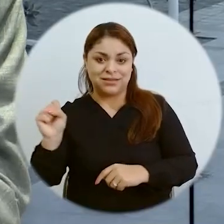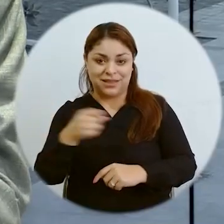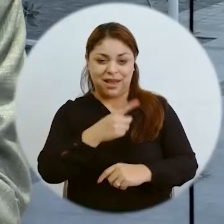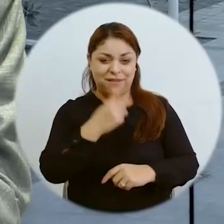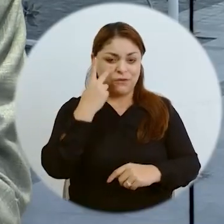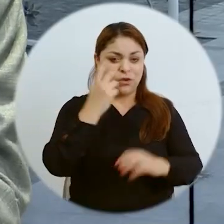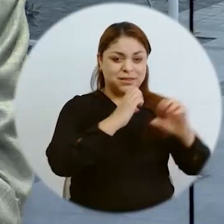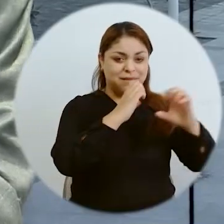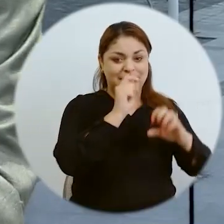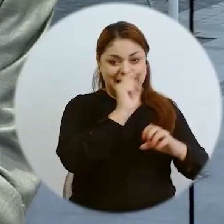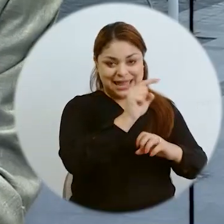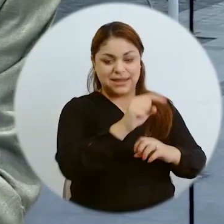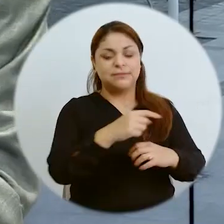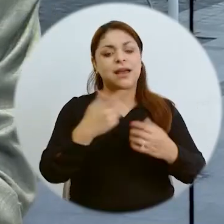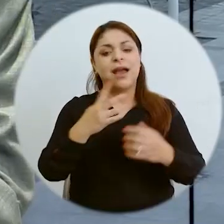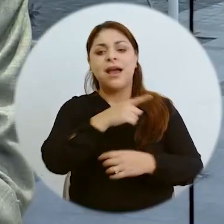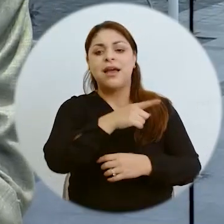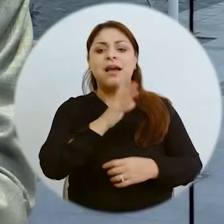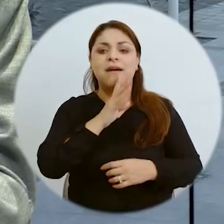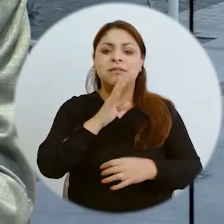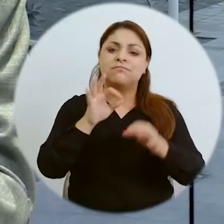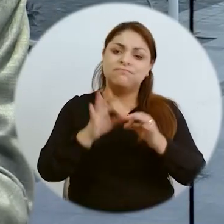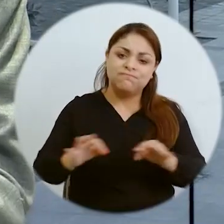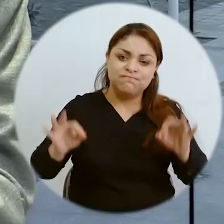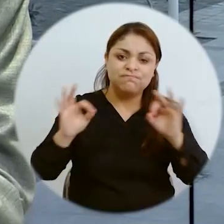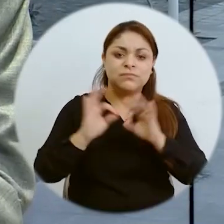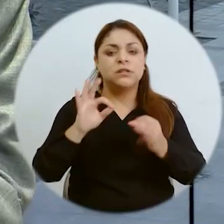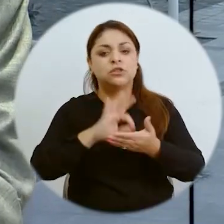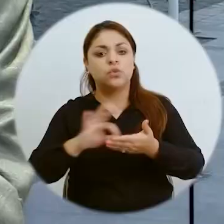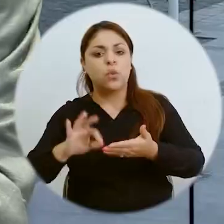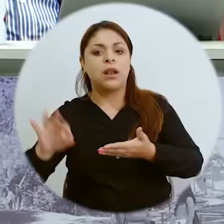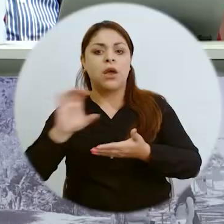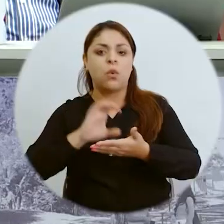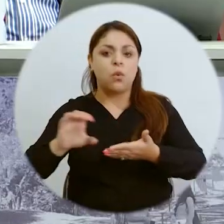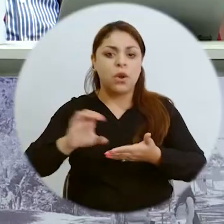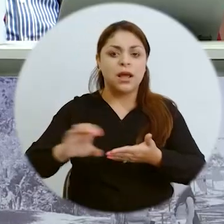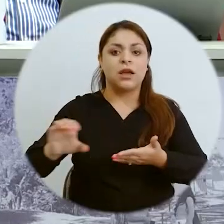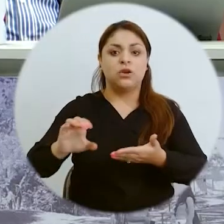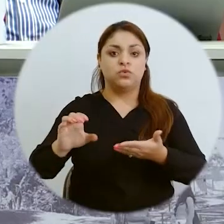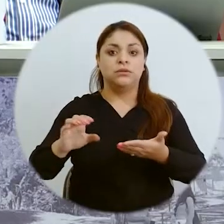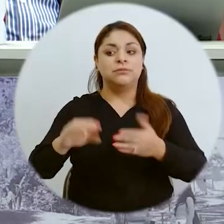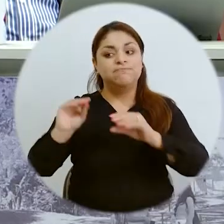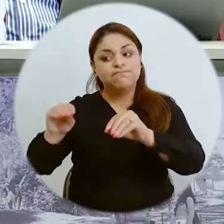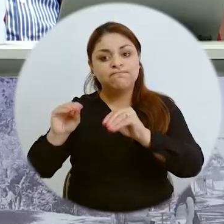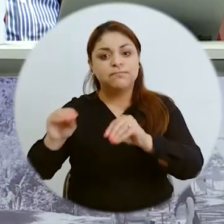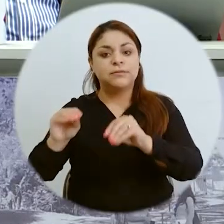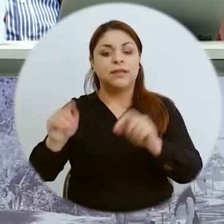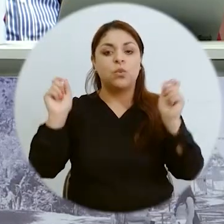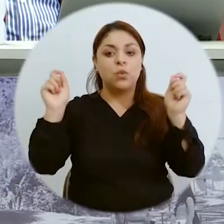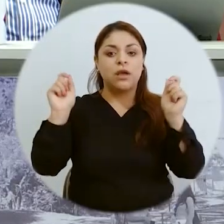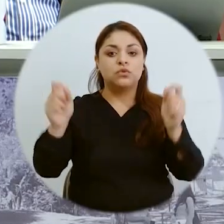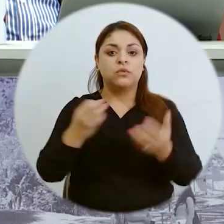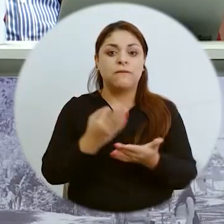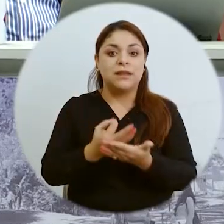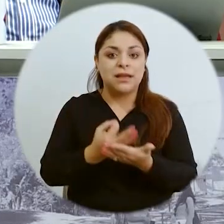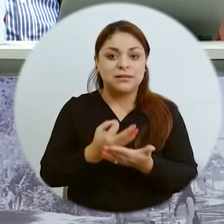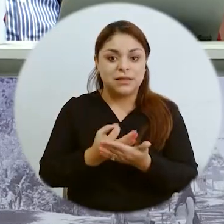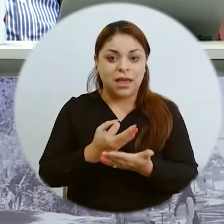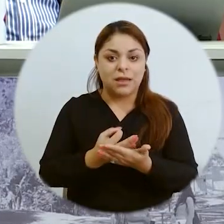ahora nos hablaba, hablábamos de la importancia que es desde los colegios, desde la escuela, crear